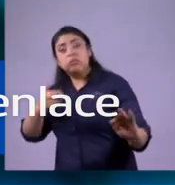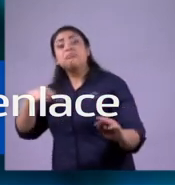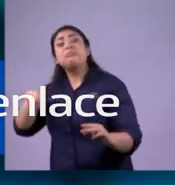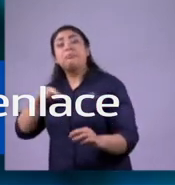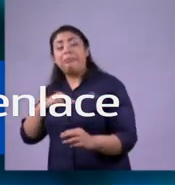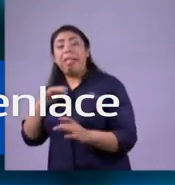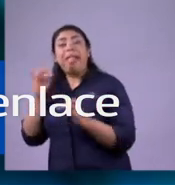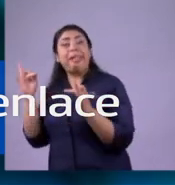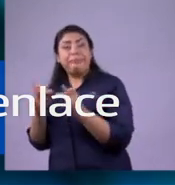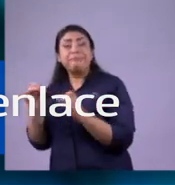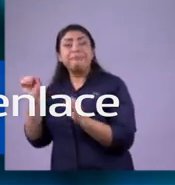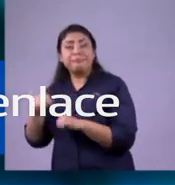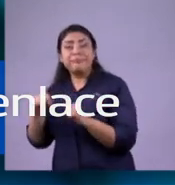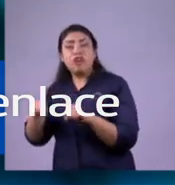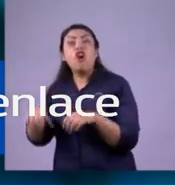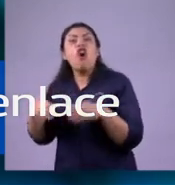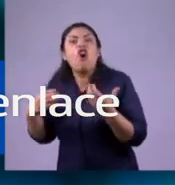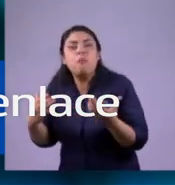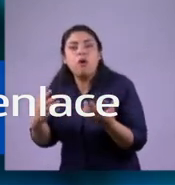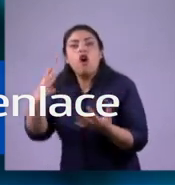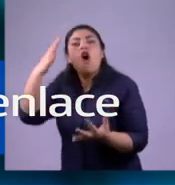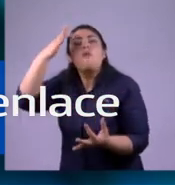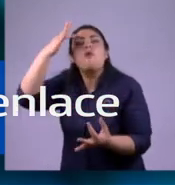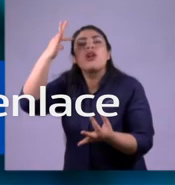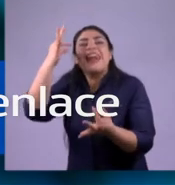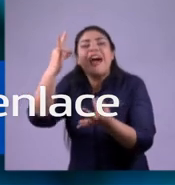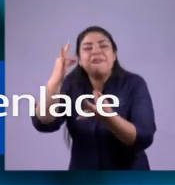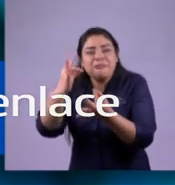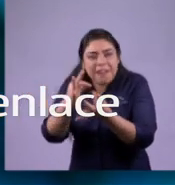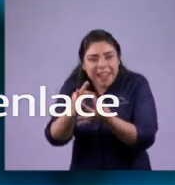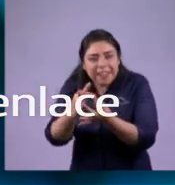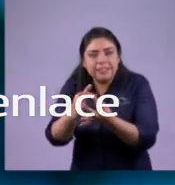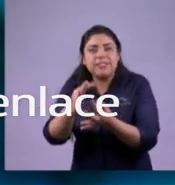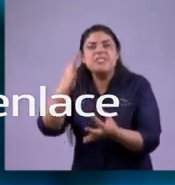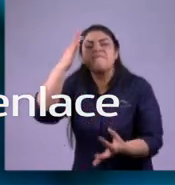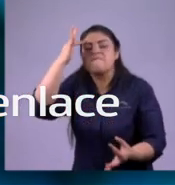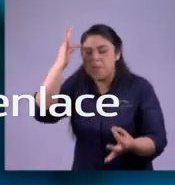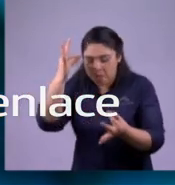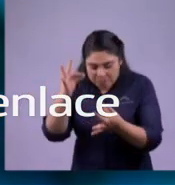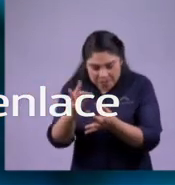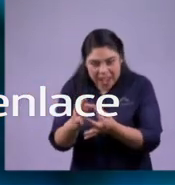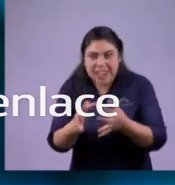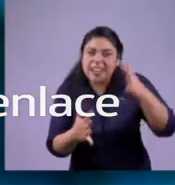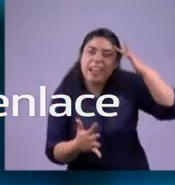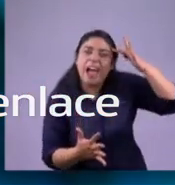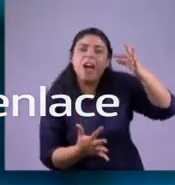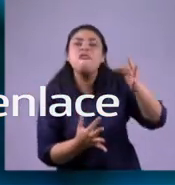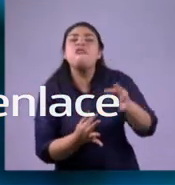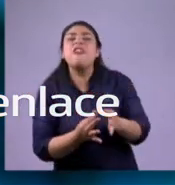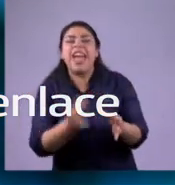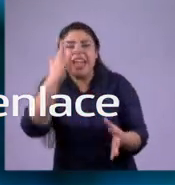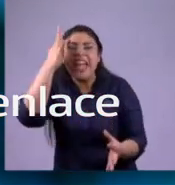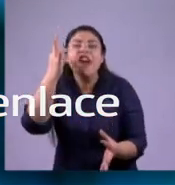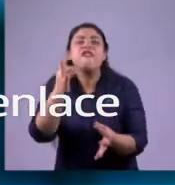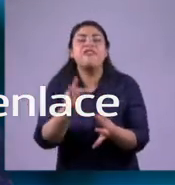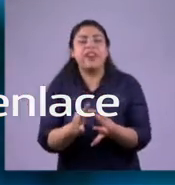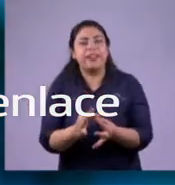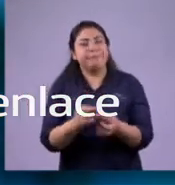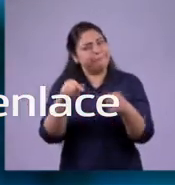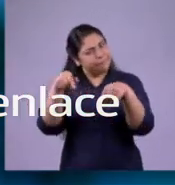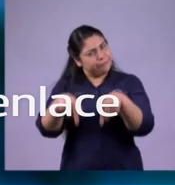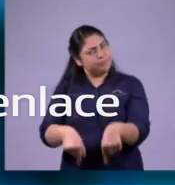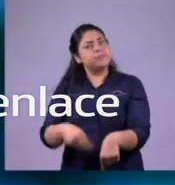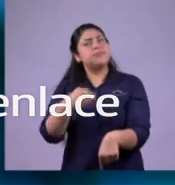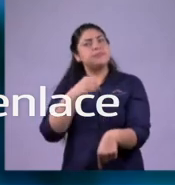nosotros por la fe por la fe por la fe y ahora quiero terminar en